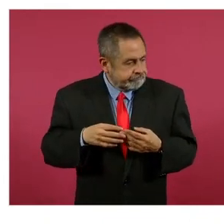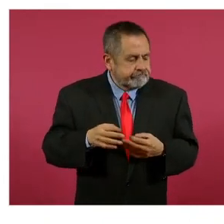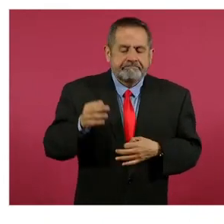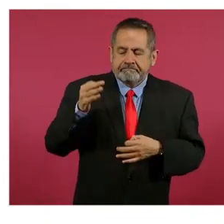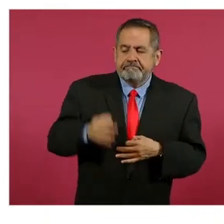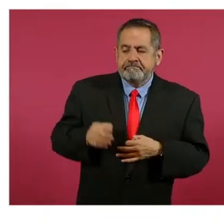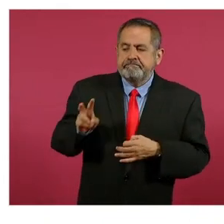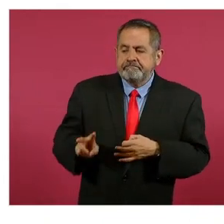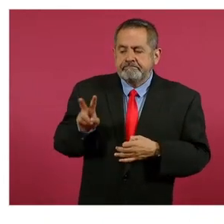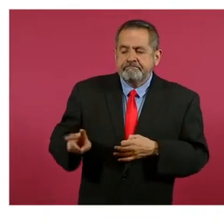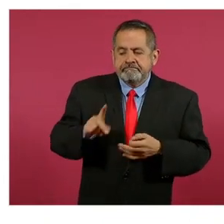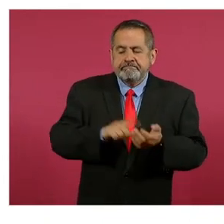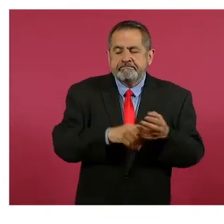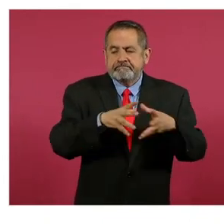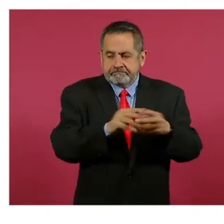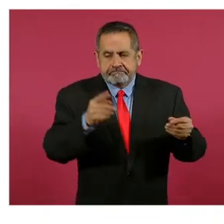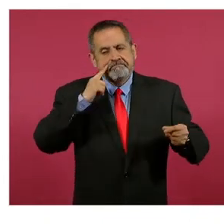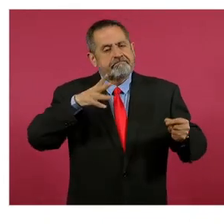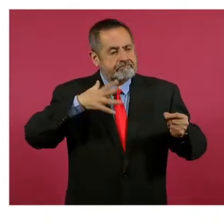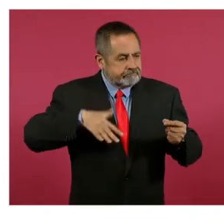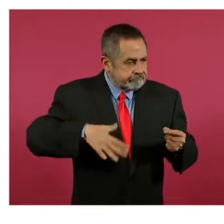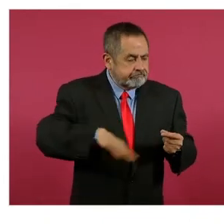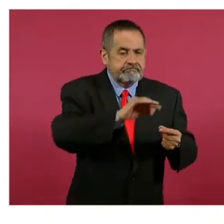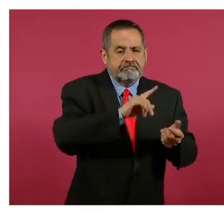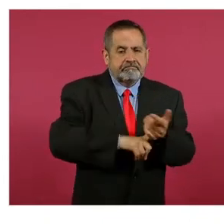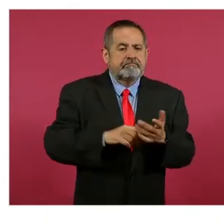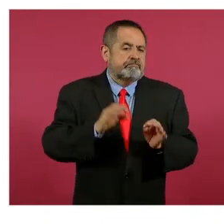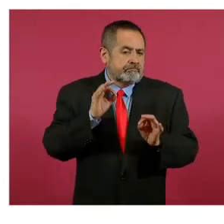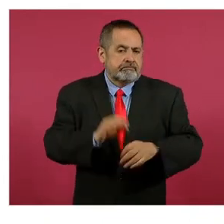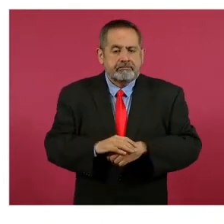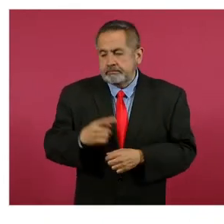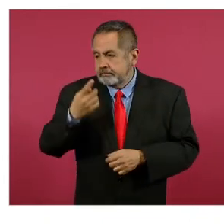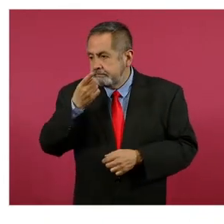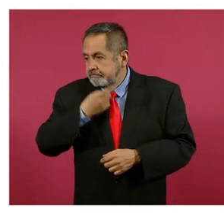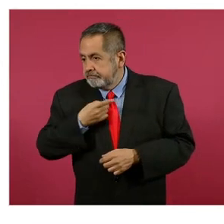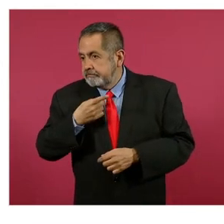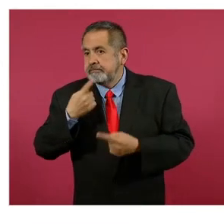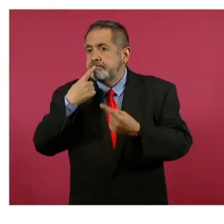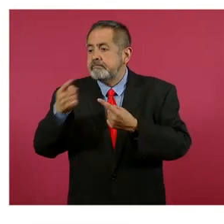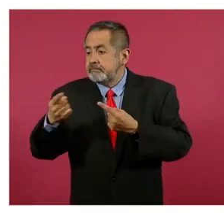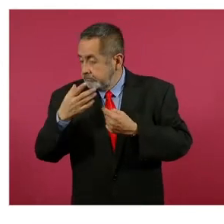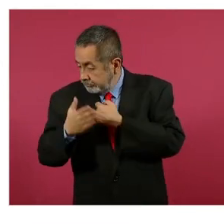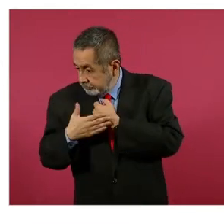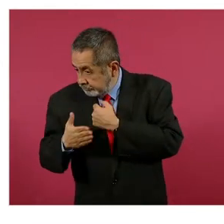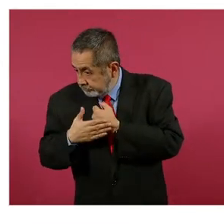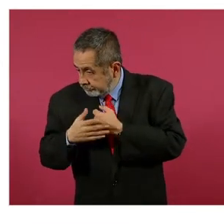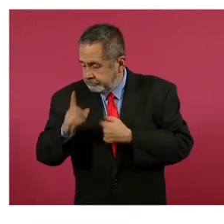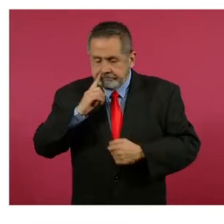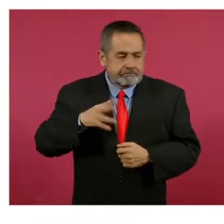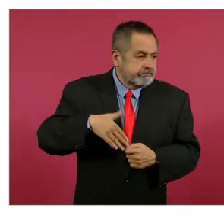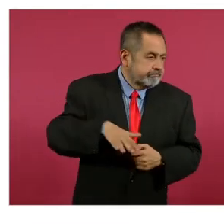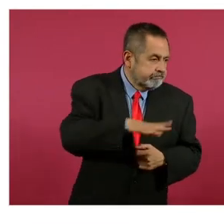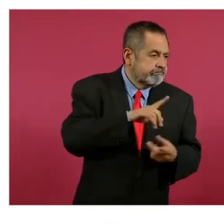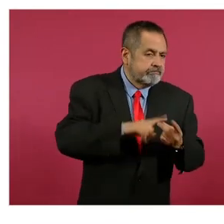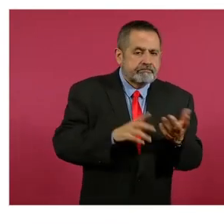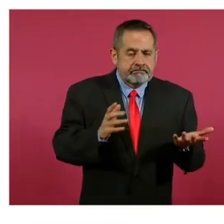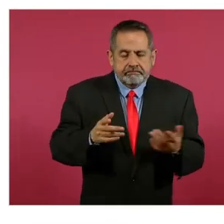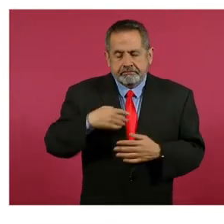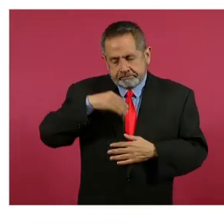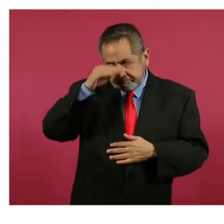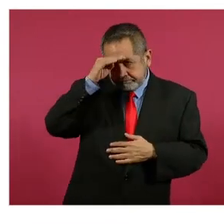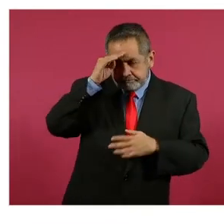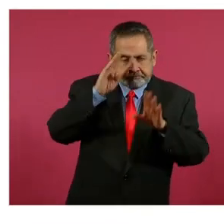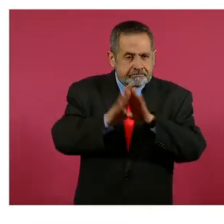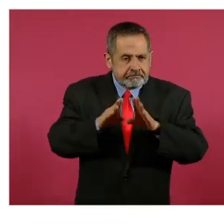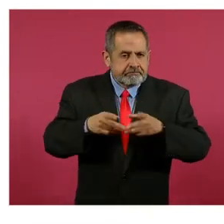tienen un tratamiento especial por tratarse de denuncias confirmadas. Se define una estrategia de